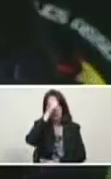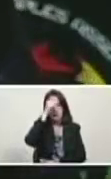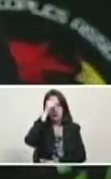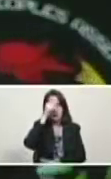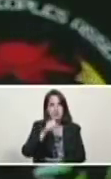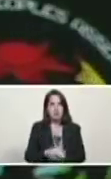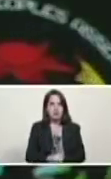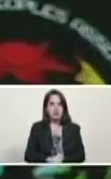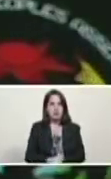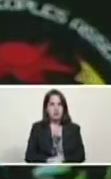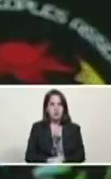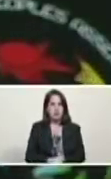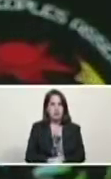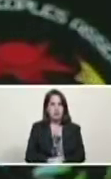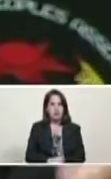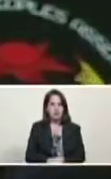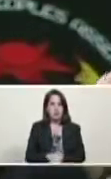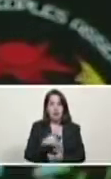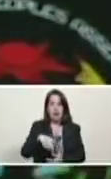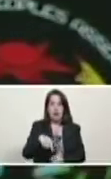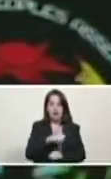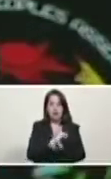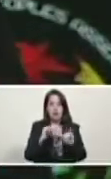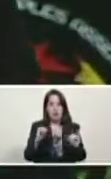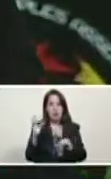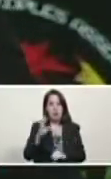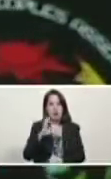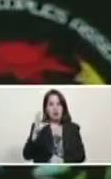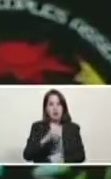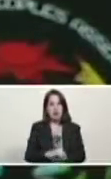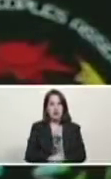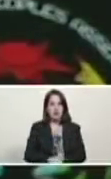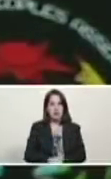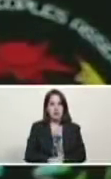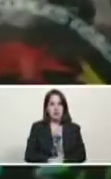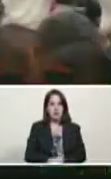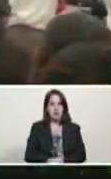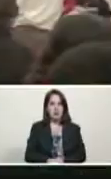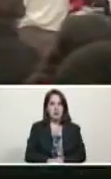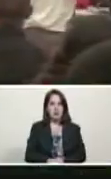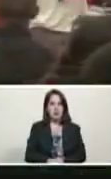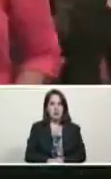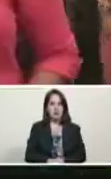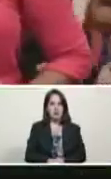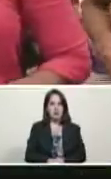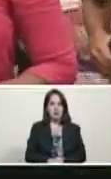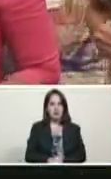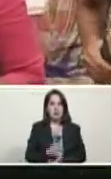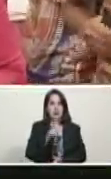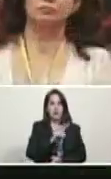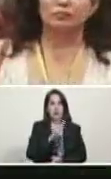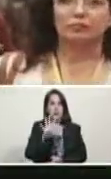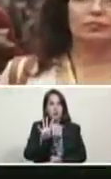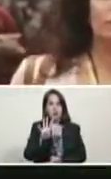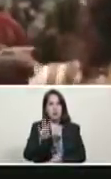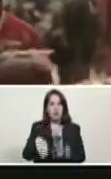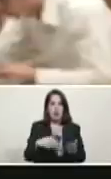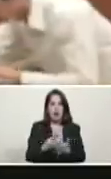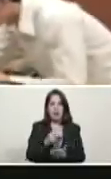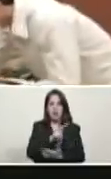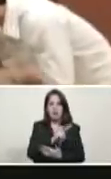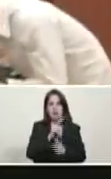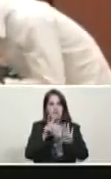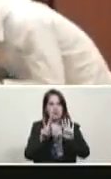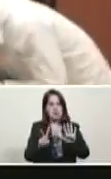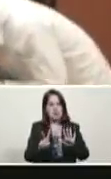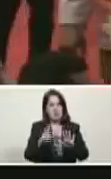de hoy que esculpir a la mañana aquí en la ciudad de caracas adelante vídeo del 27 de febrero se realiza